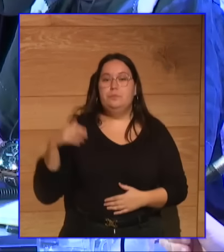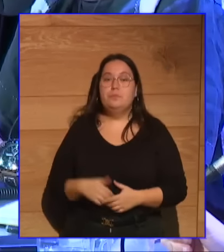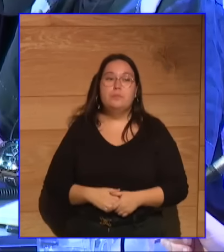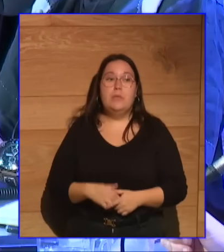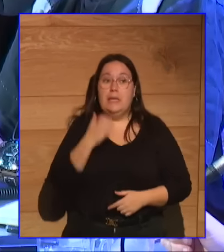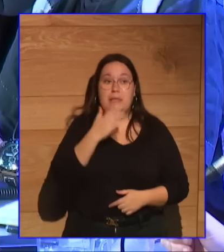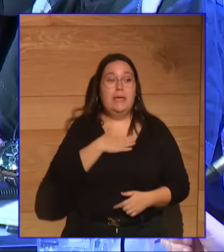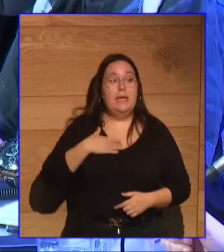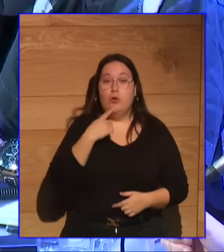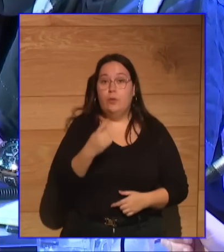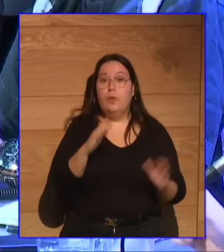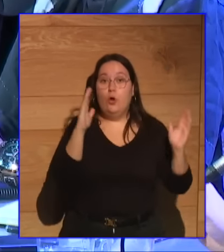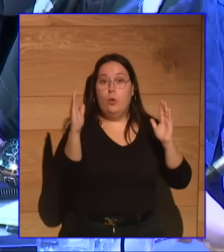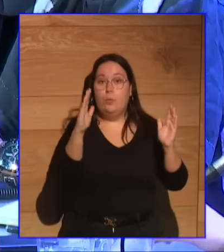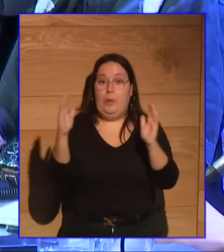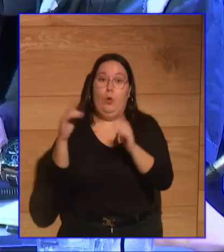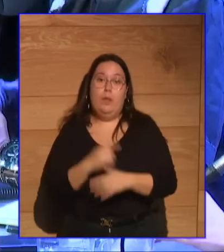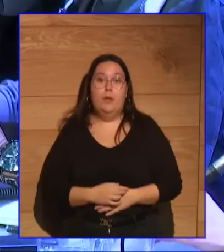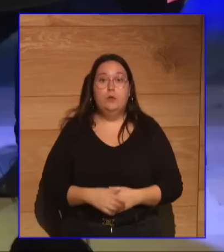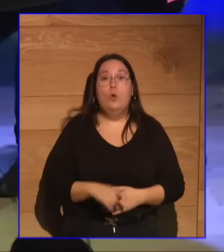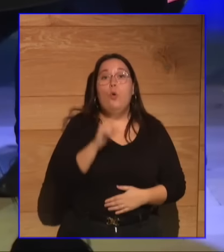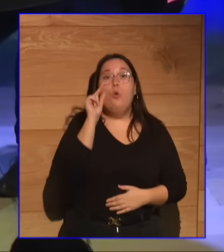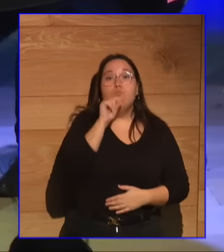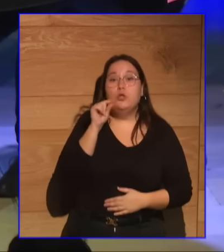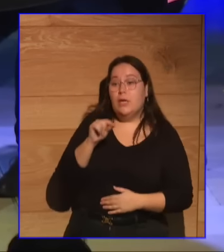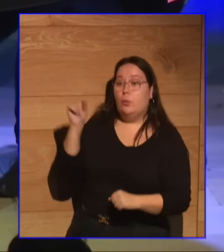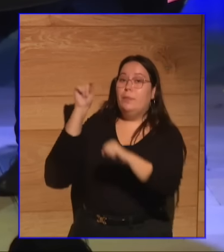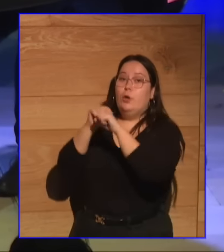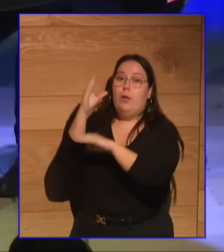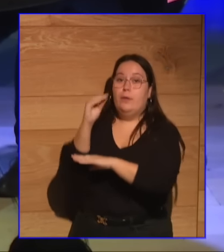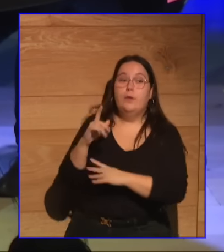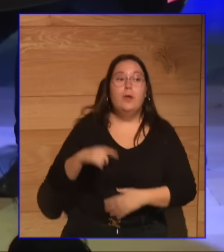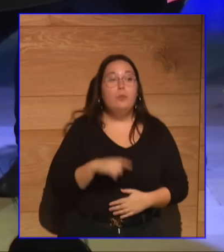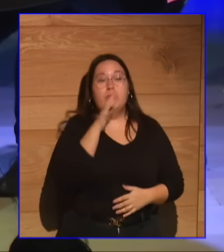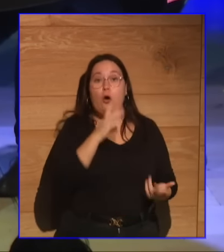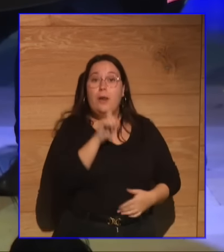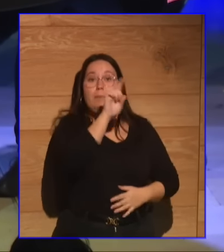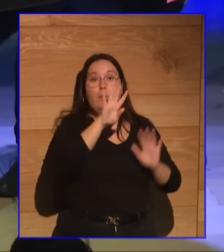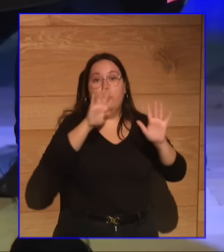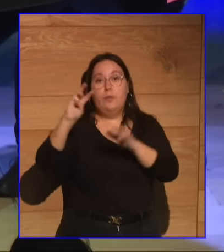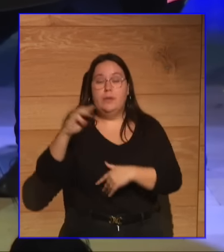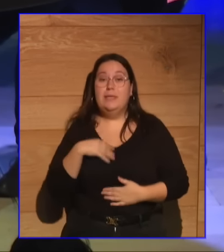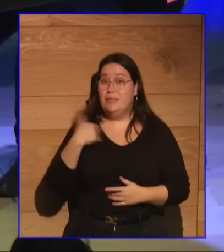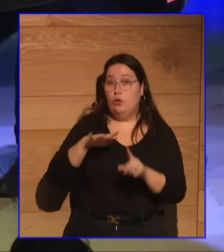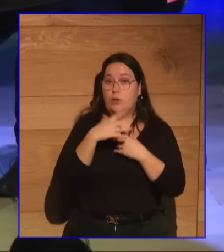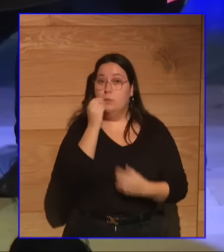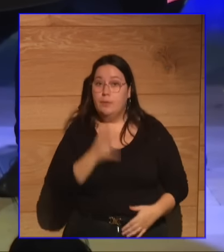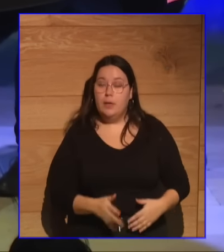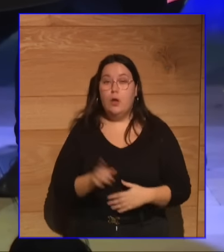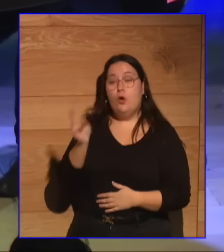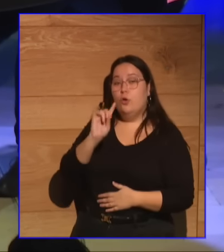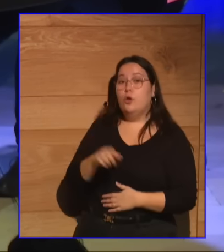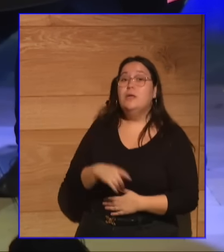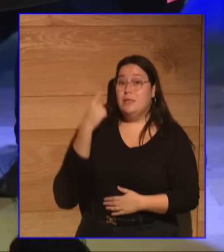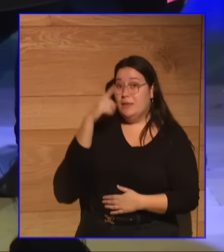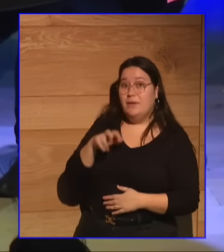cada dinosaurio. Un mosquito picó a un dinosaurio. Y ahora, en 1993... ¿Así te parece bien? ¿Hemos contextualizado bien? No. ¿Sabes que el